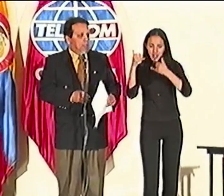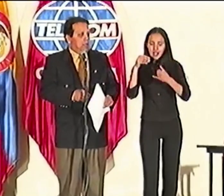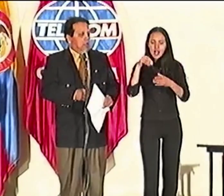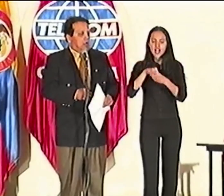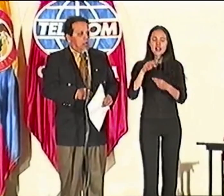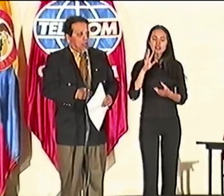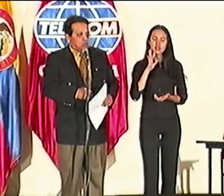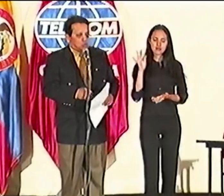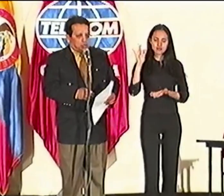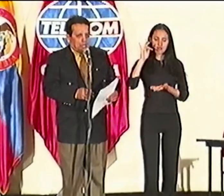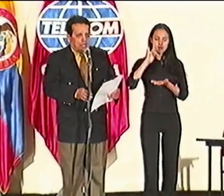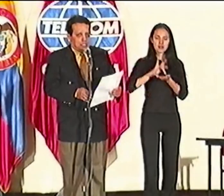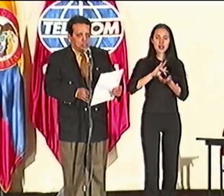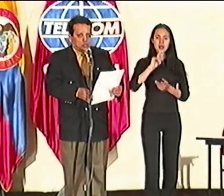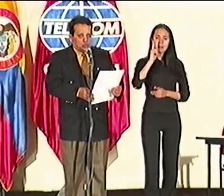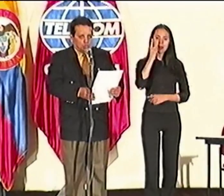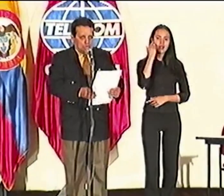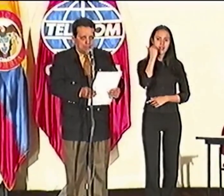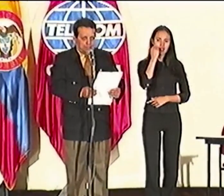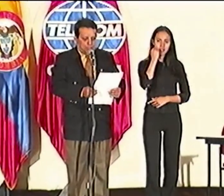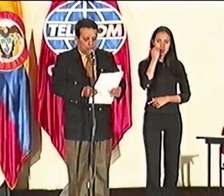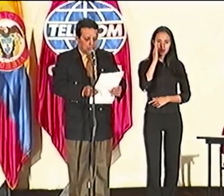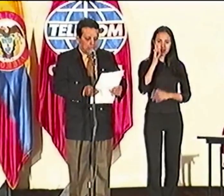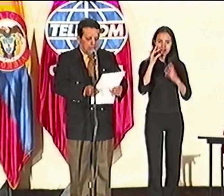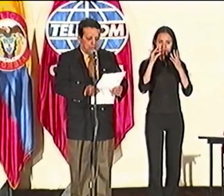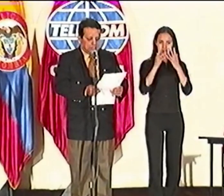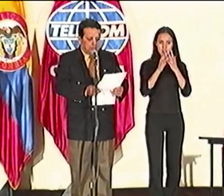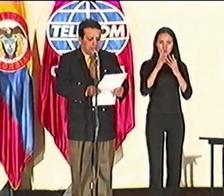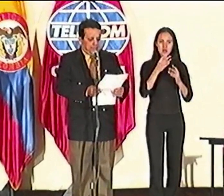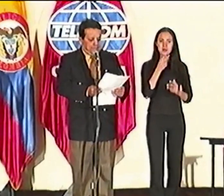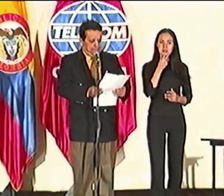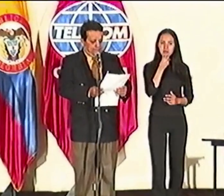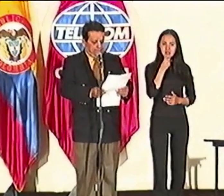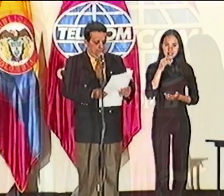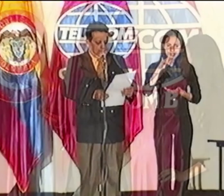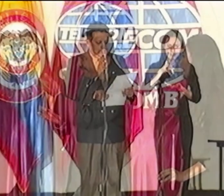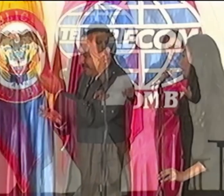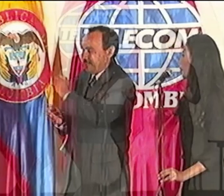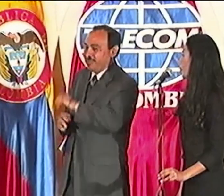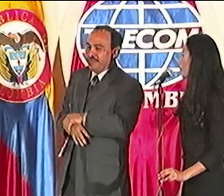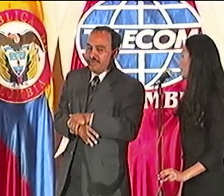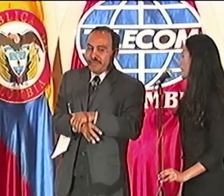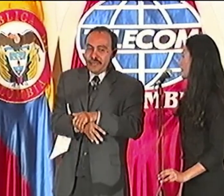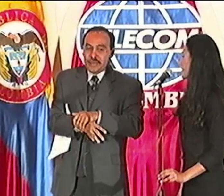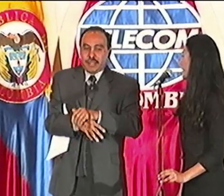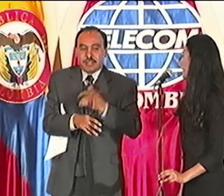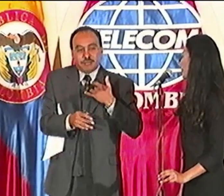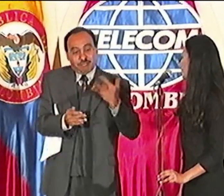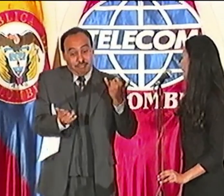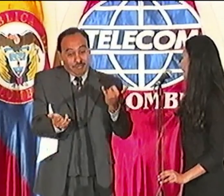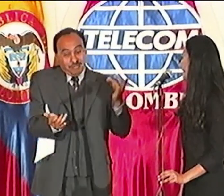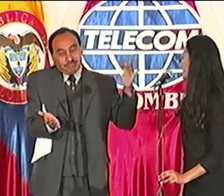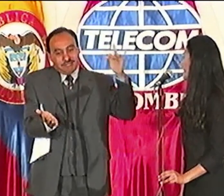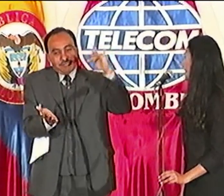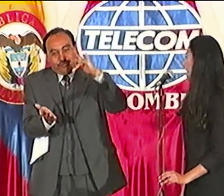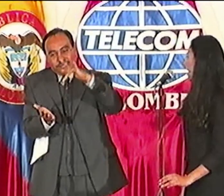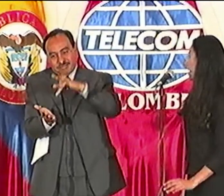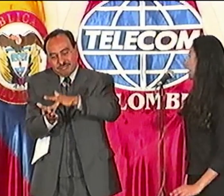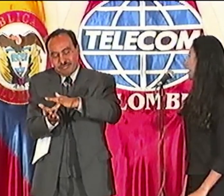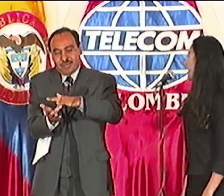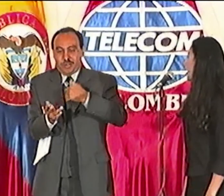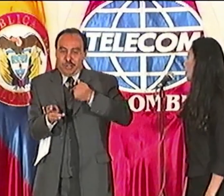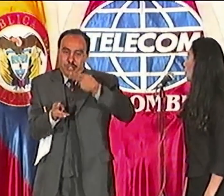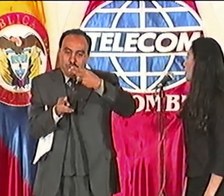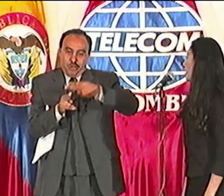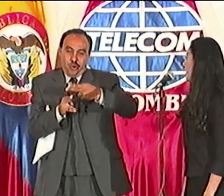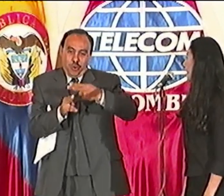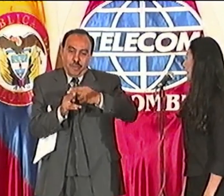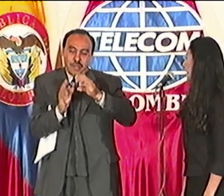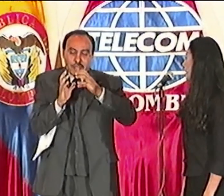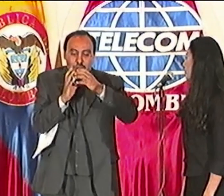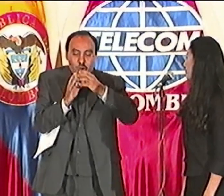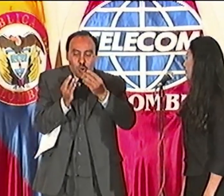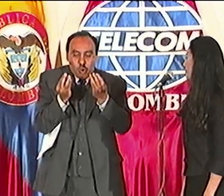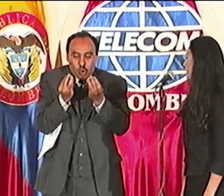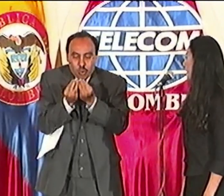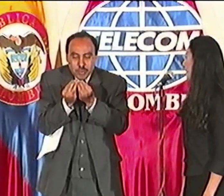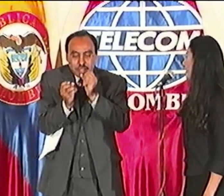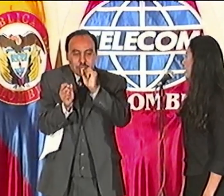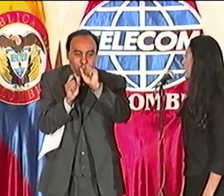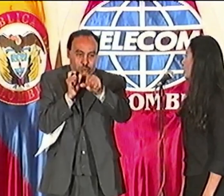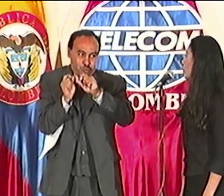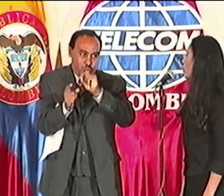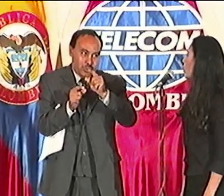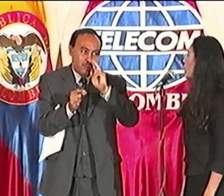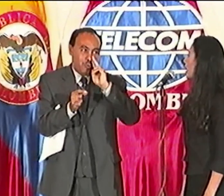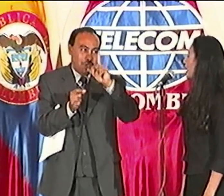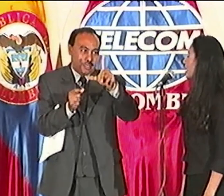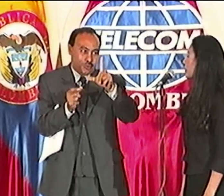Nación, la doctora Nora Puyana de Pastrana. Un saludo muy especial a ustedes. El día de hoy